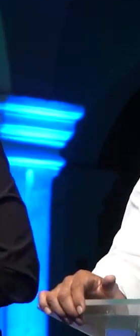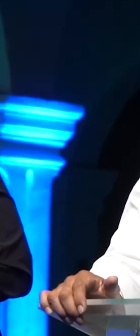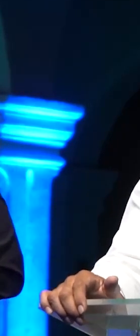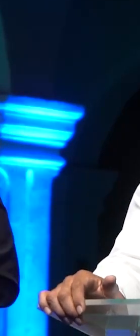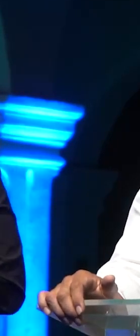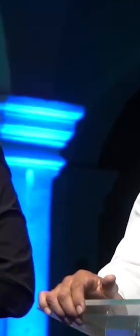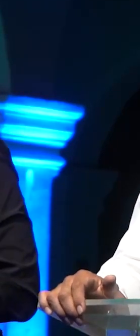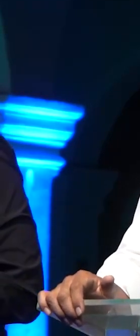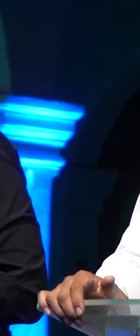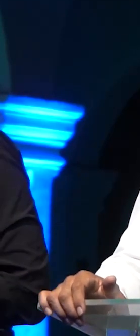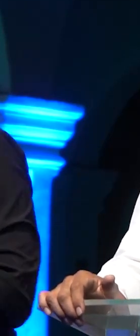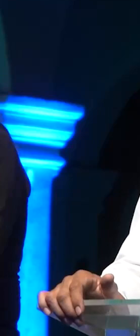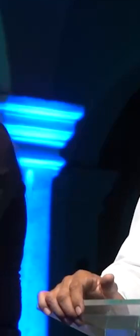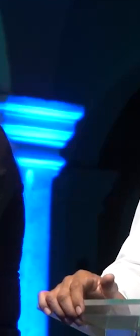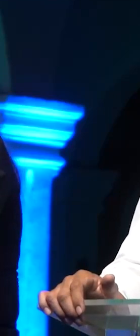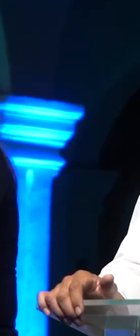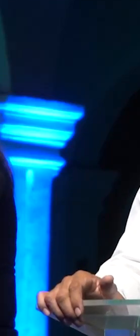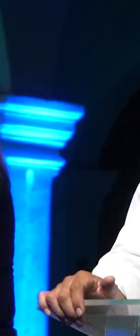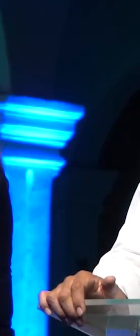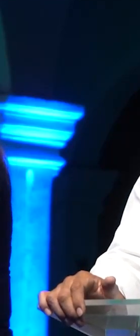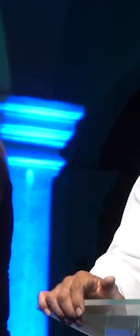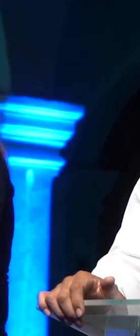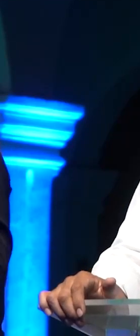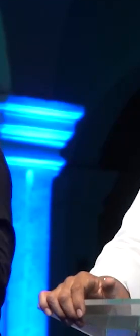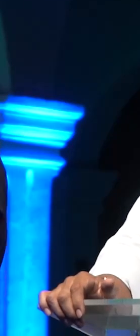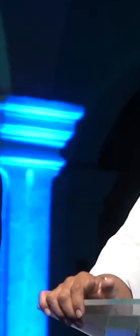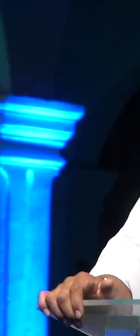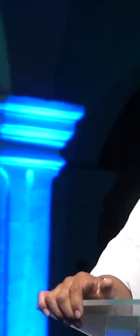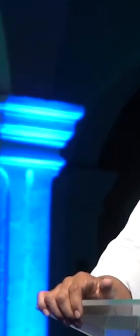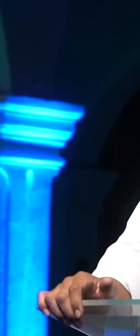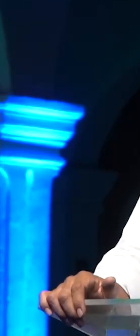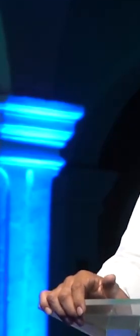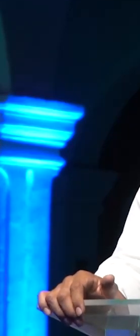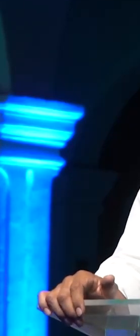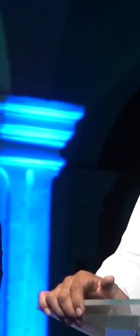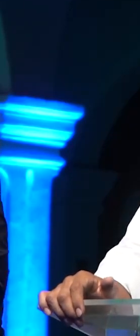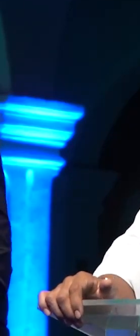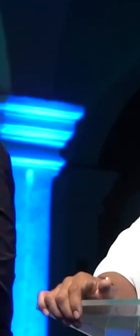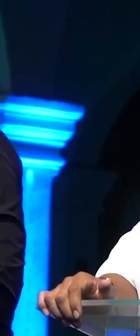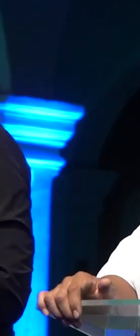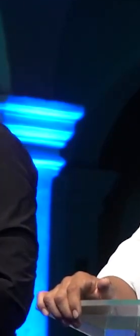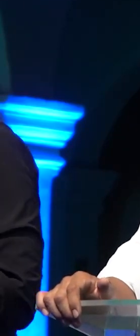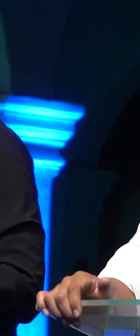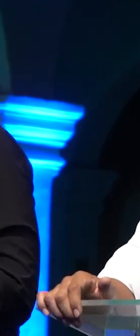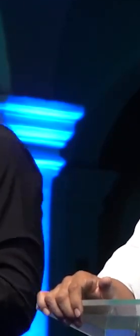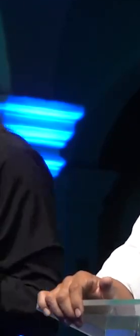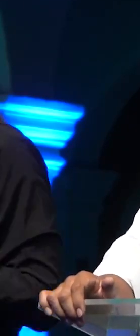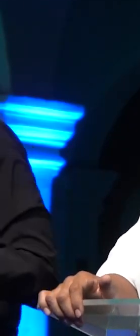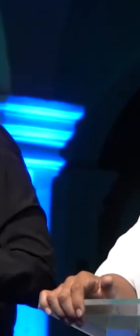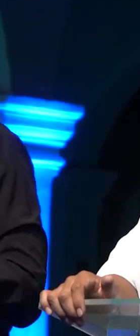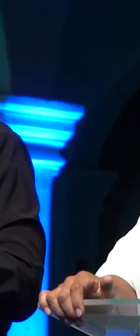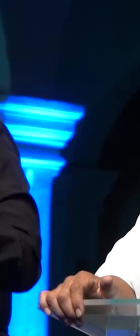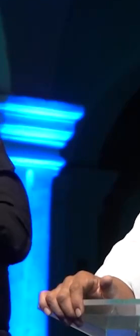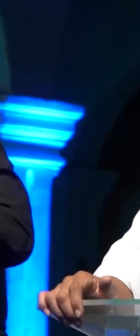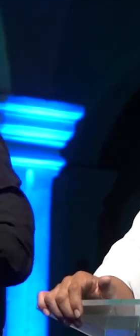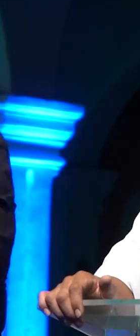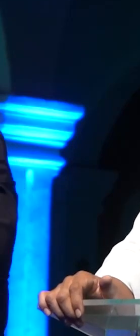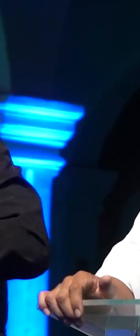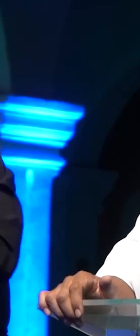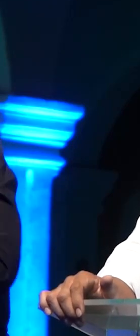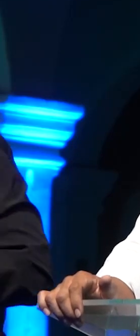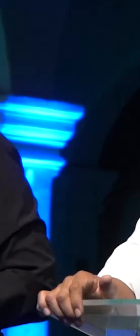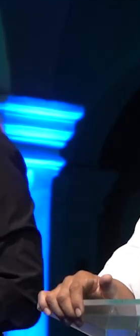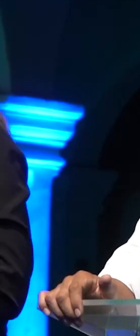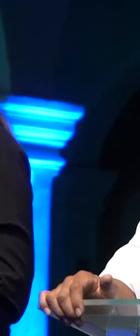ya estoy prepagando mi cupo cada año. Voy a seguir aportando mi espaciecito para estar allá jugando dominó y compartiendo con mi gente. Y recordando, yo